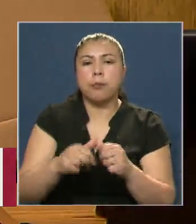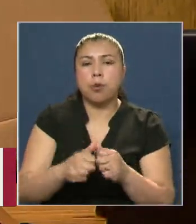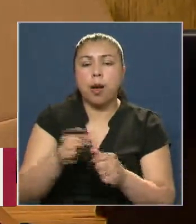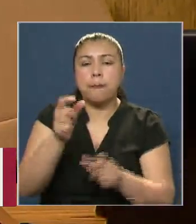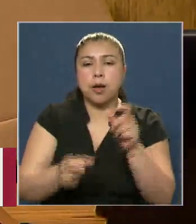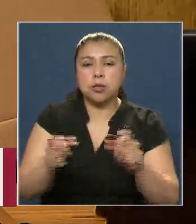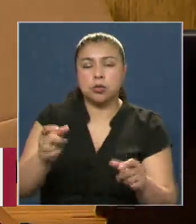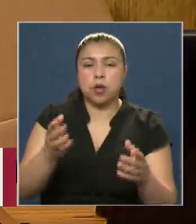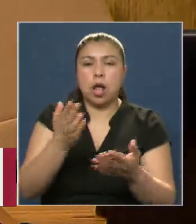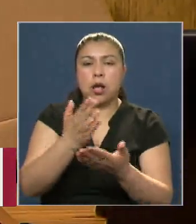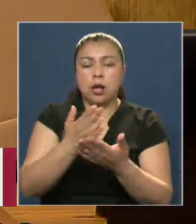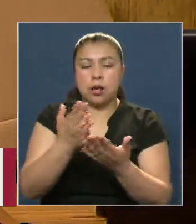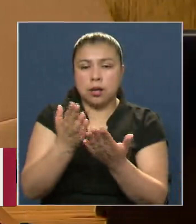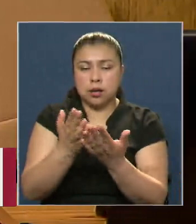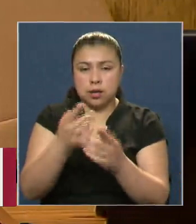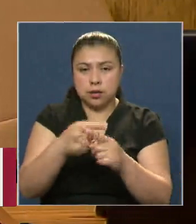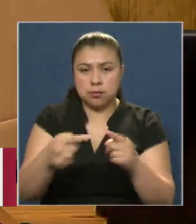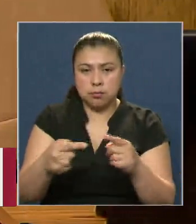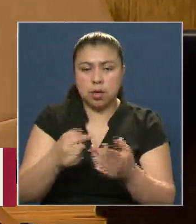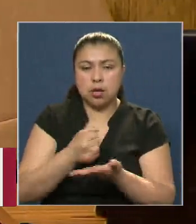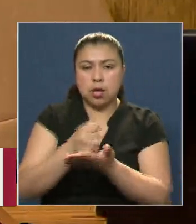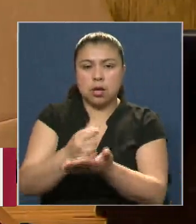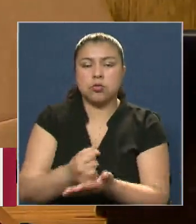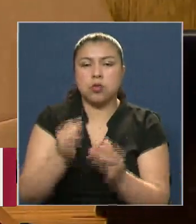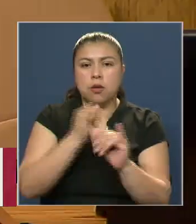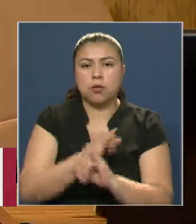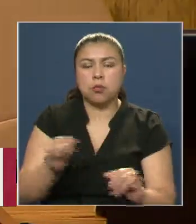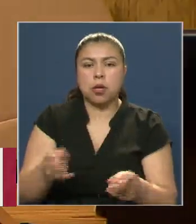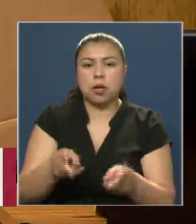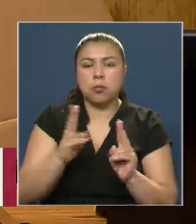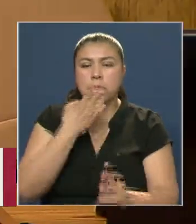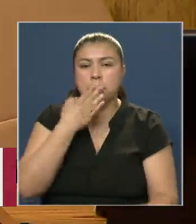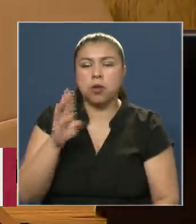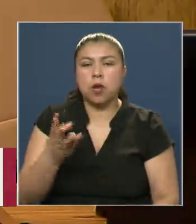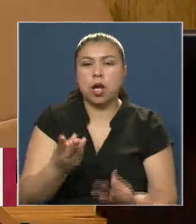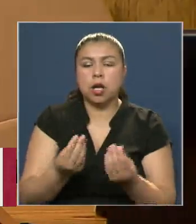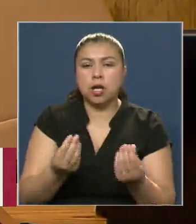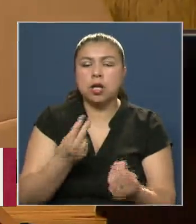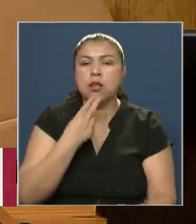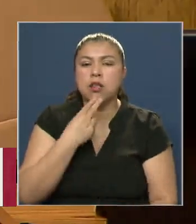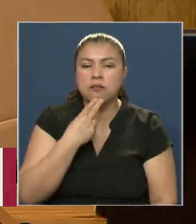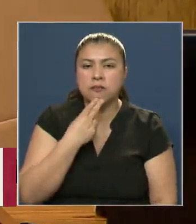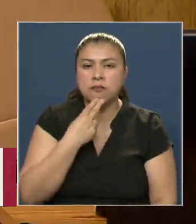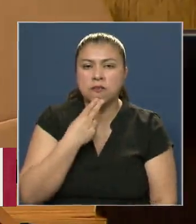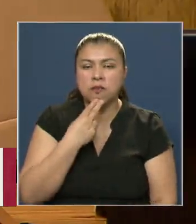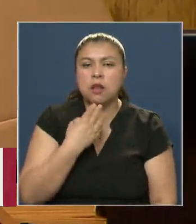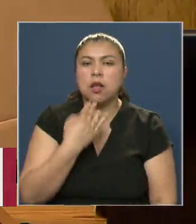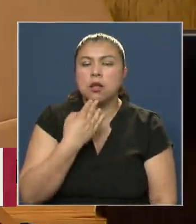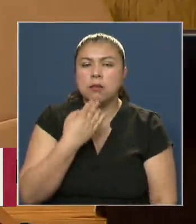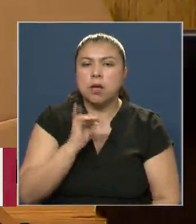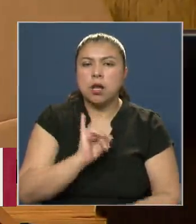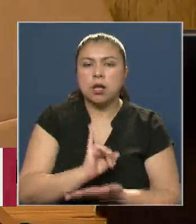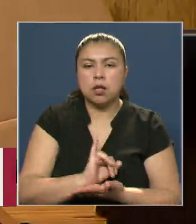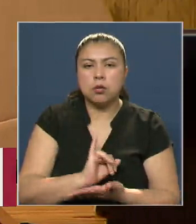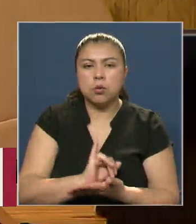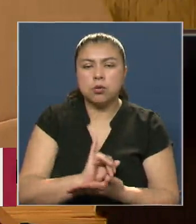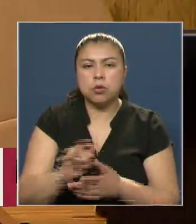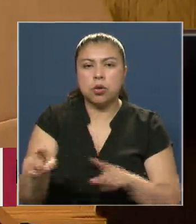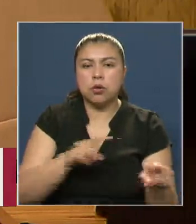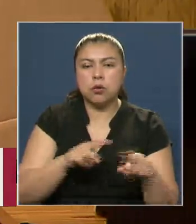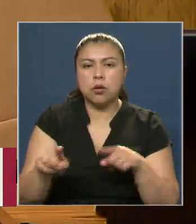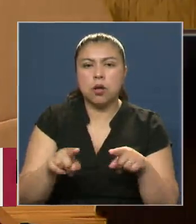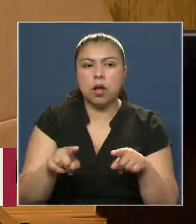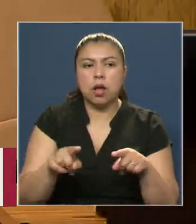podrán acceder a subsidios, ayudas e información que permitan mejorar su calidad de vida. Asimismo, la institucionalidad y la coordinación